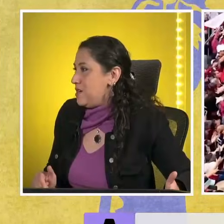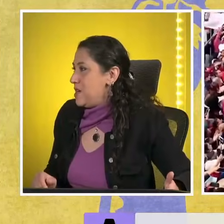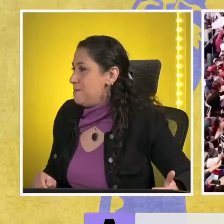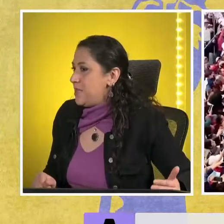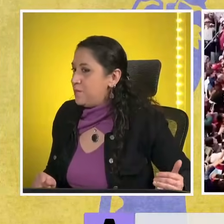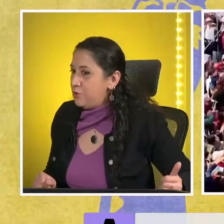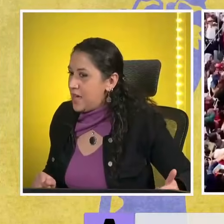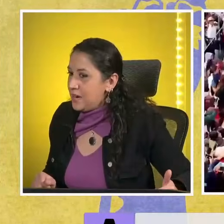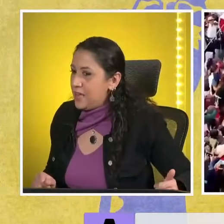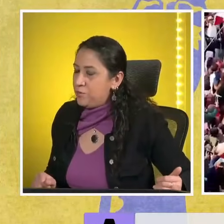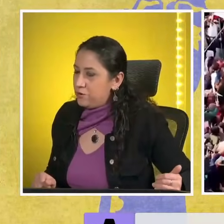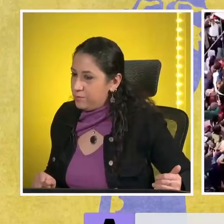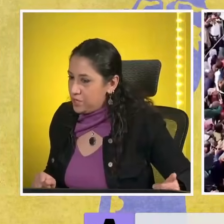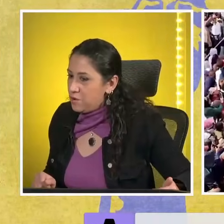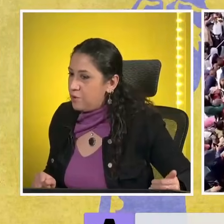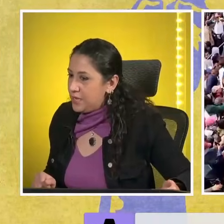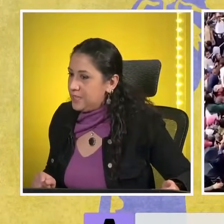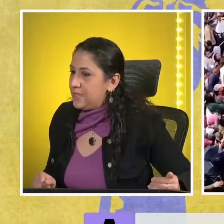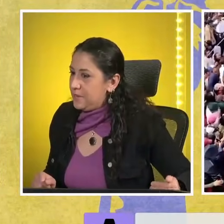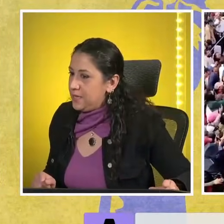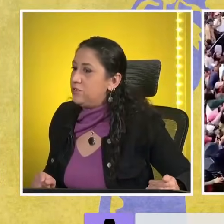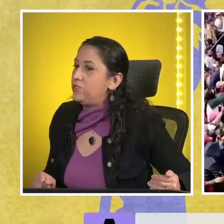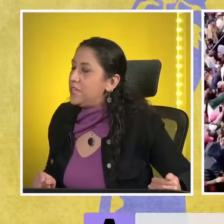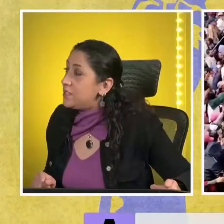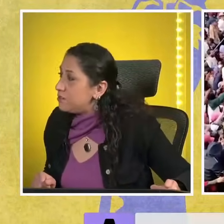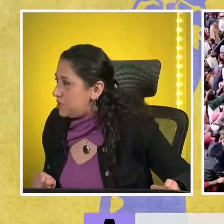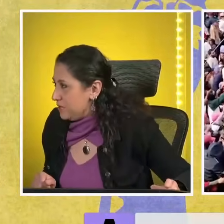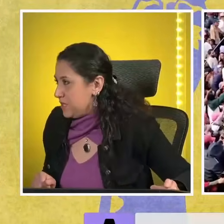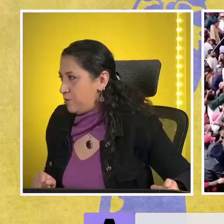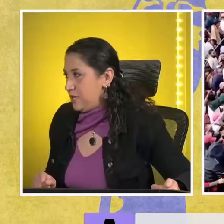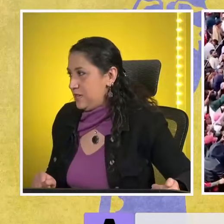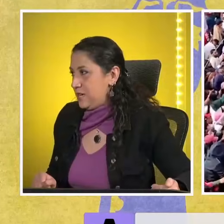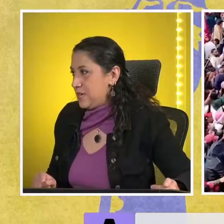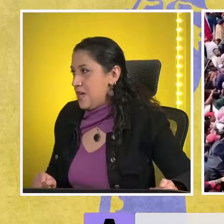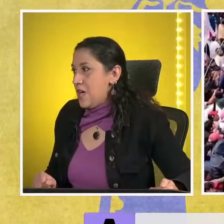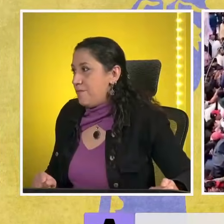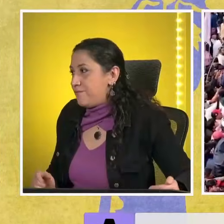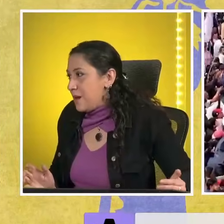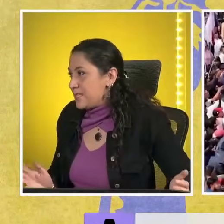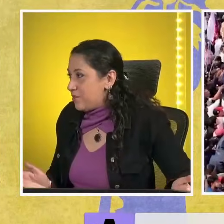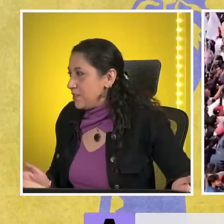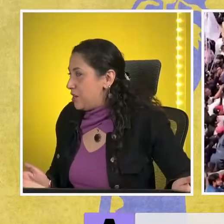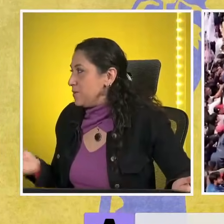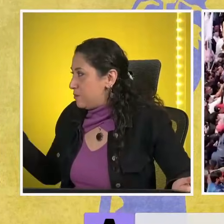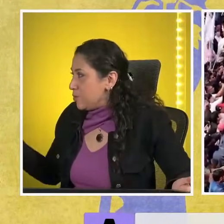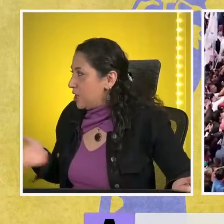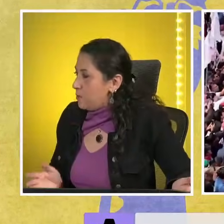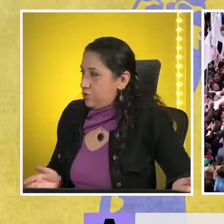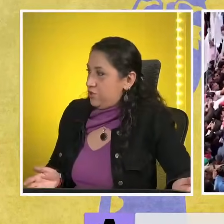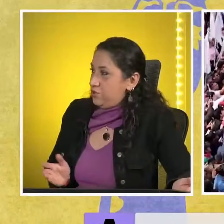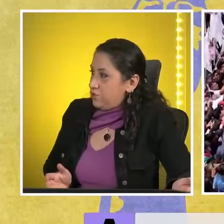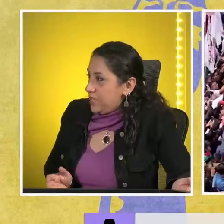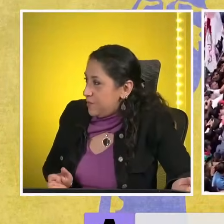Argentina. Manipular la opinión política en México tiene consecuencias políticas. Tal vez ahora no las vemos porque